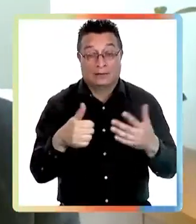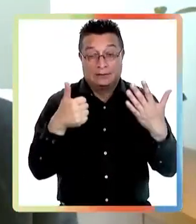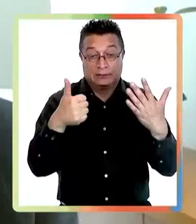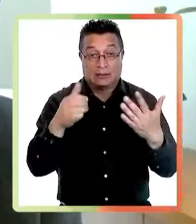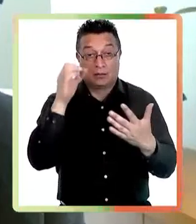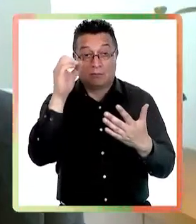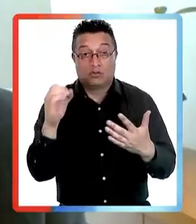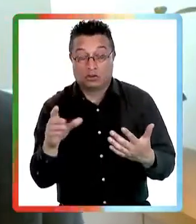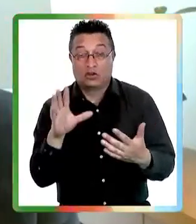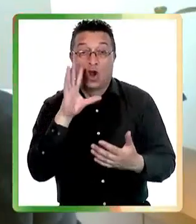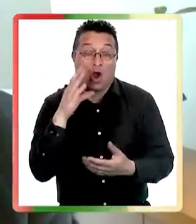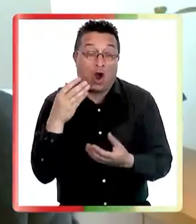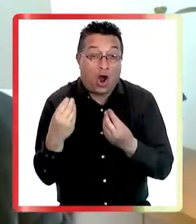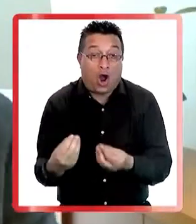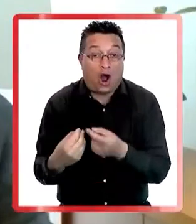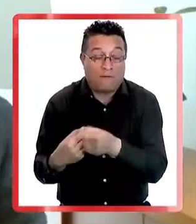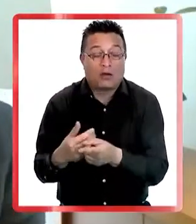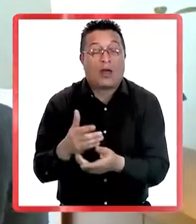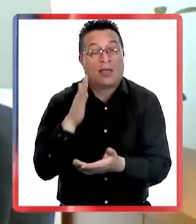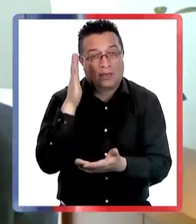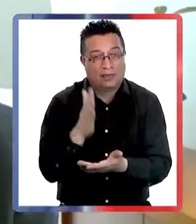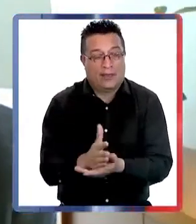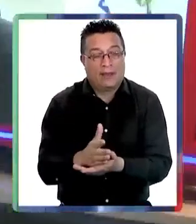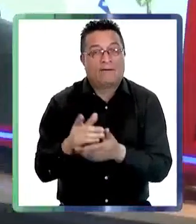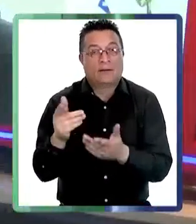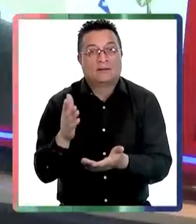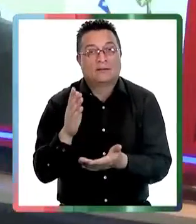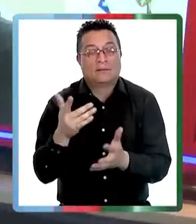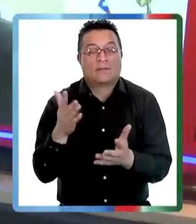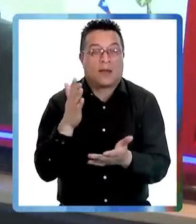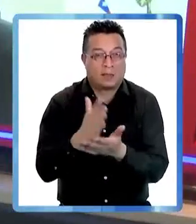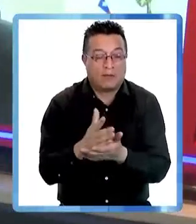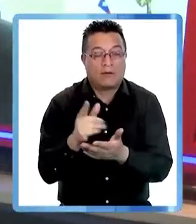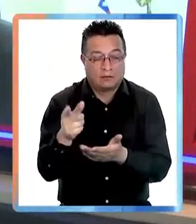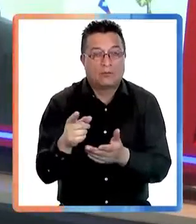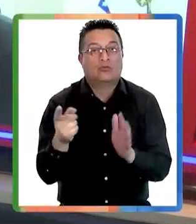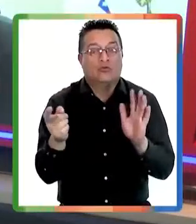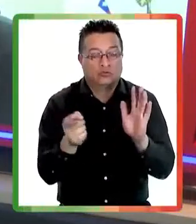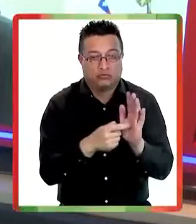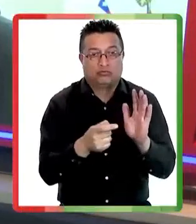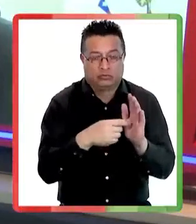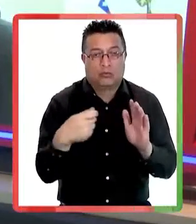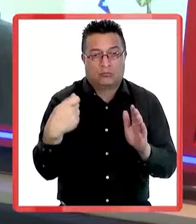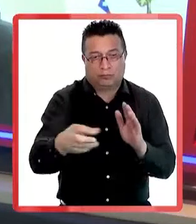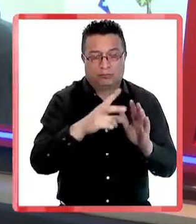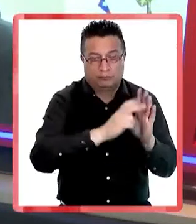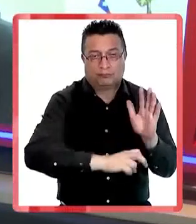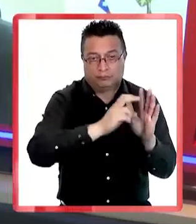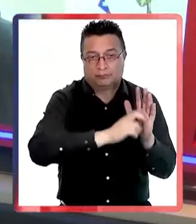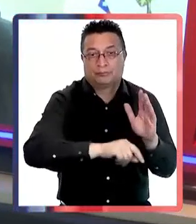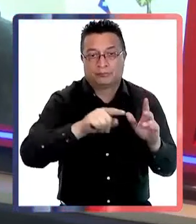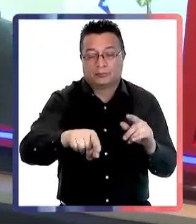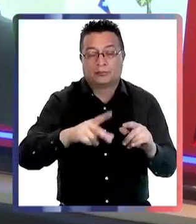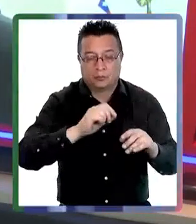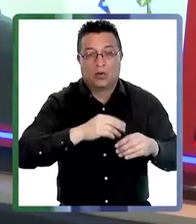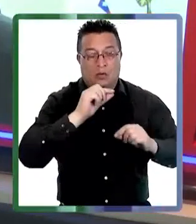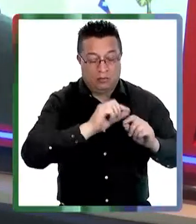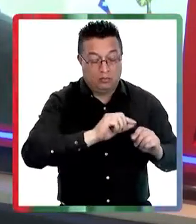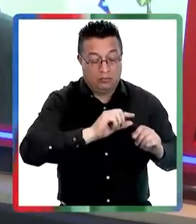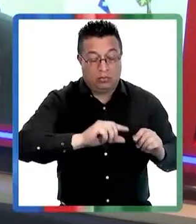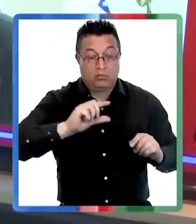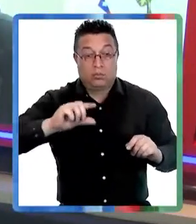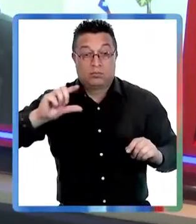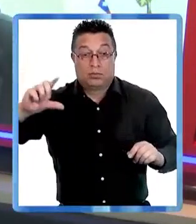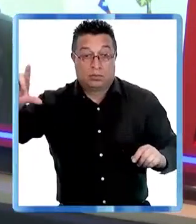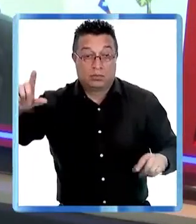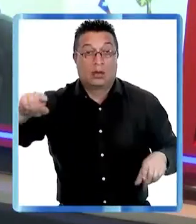este 6% obviamente hay que irlo contribuyendo, como tú dices, Scarlett, en forma